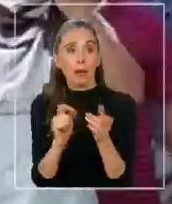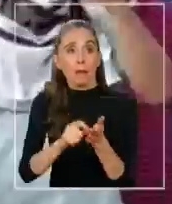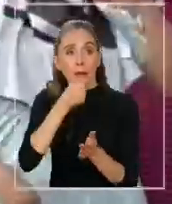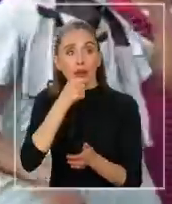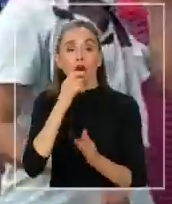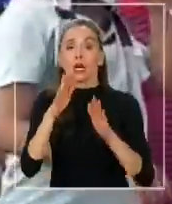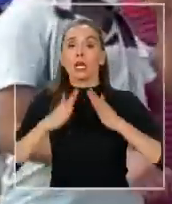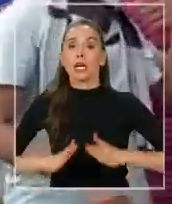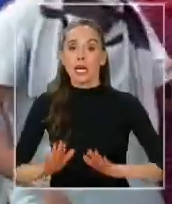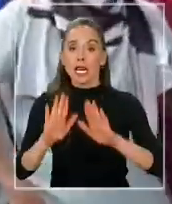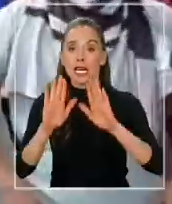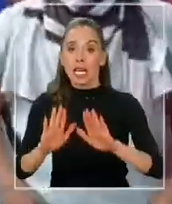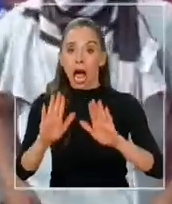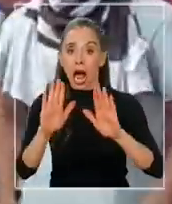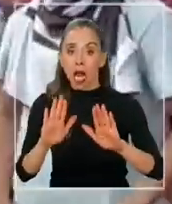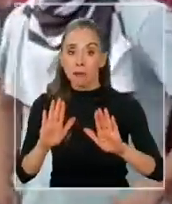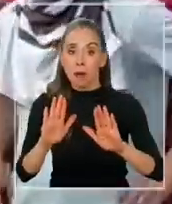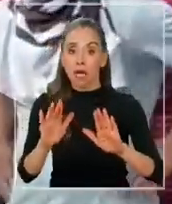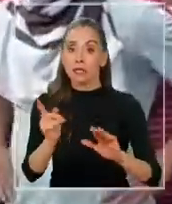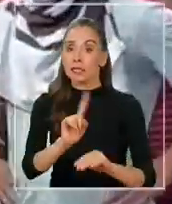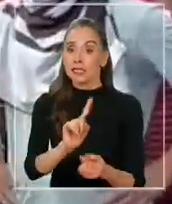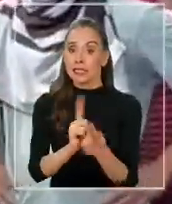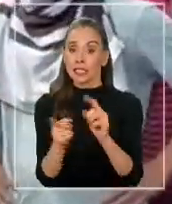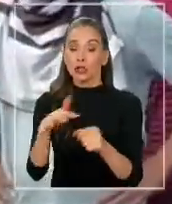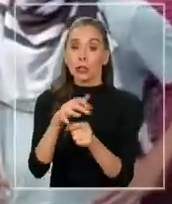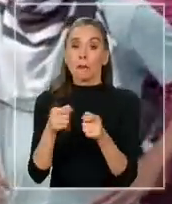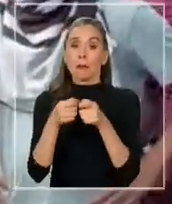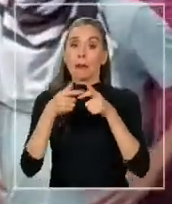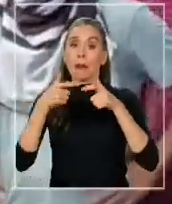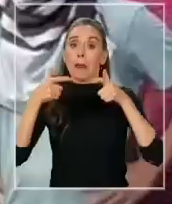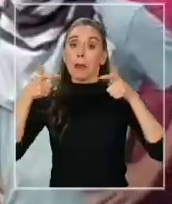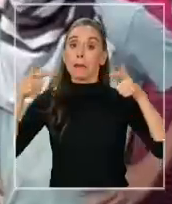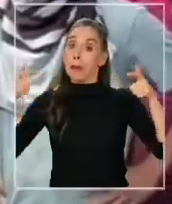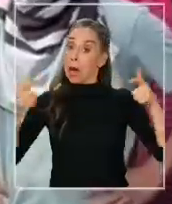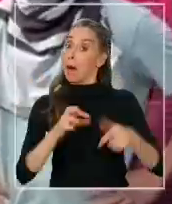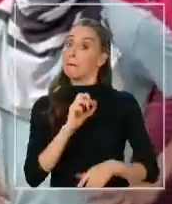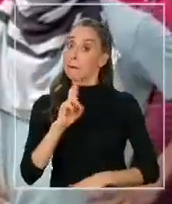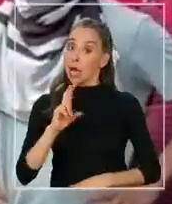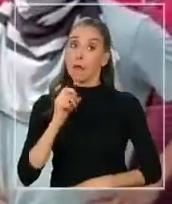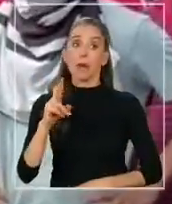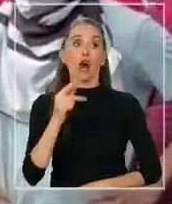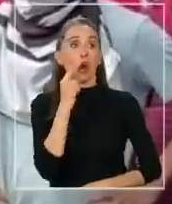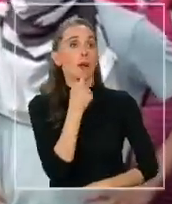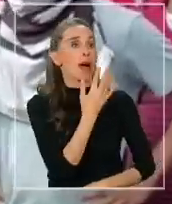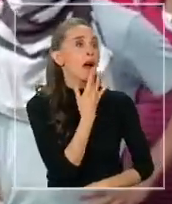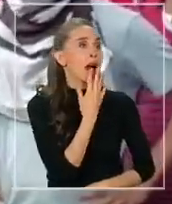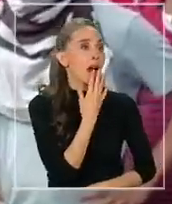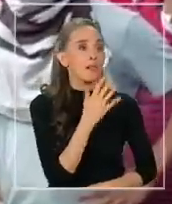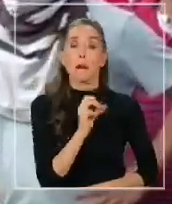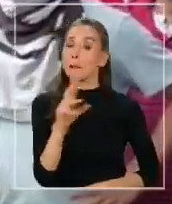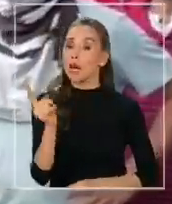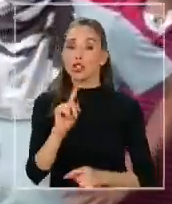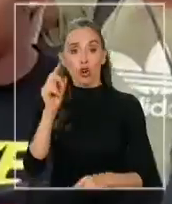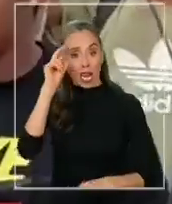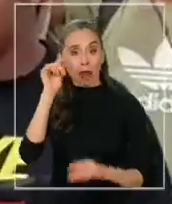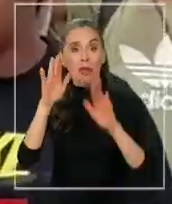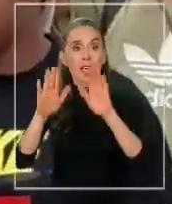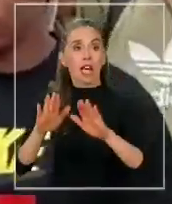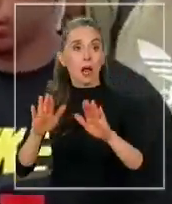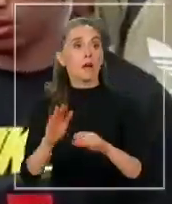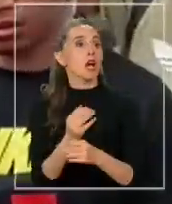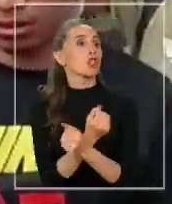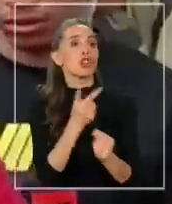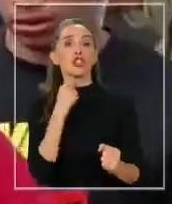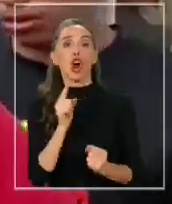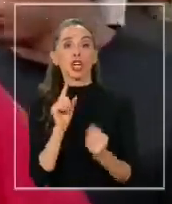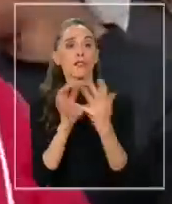que mantener la calma, porque si no, la situación, esto va a escalar y va a ser peor cada vez. No, hoy es sábado. Y no es la idea. ¡Queremos